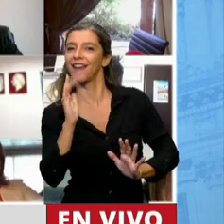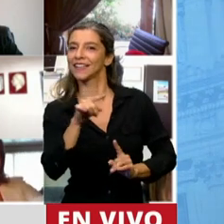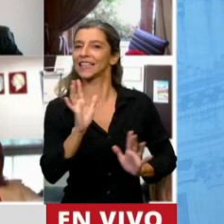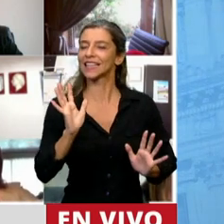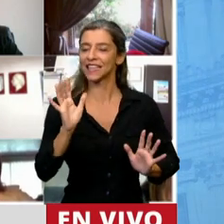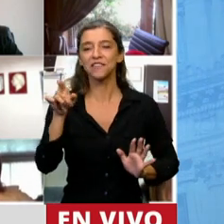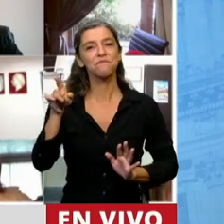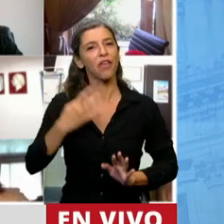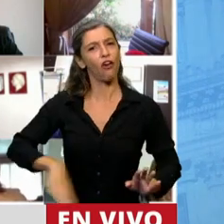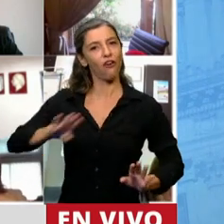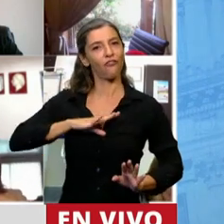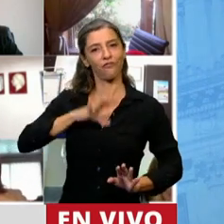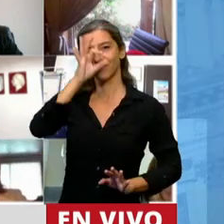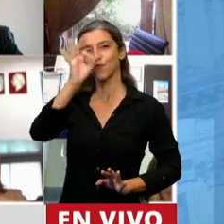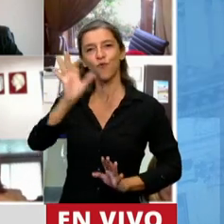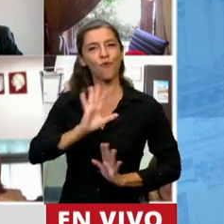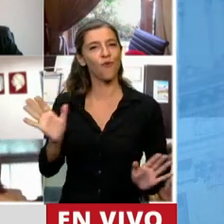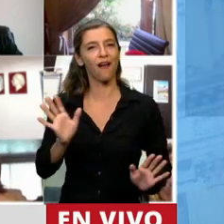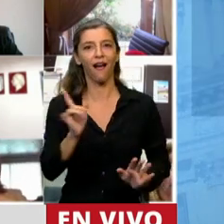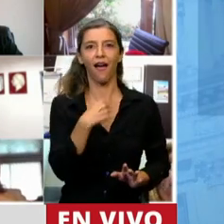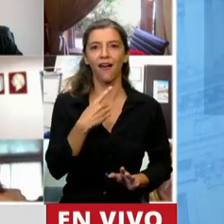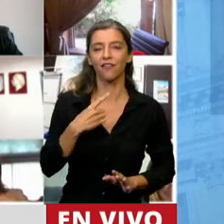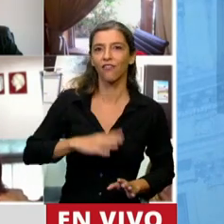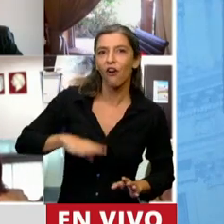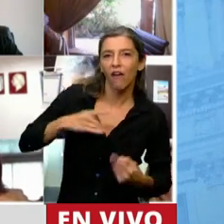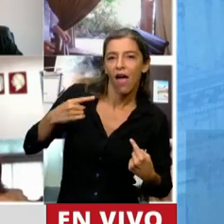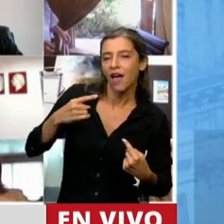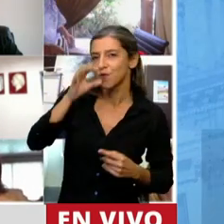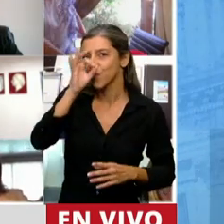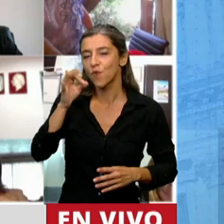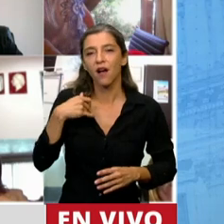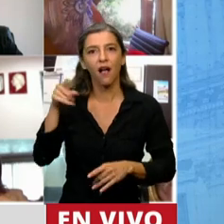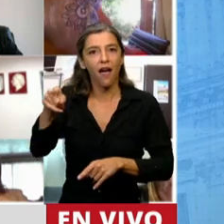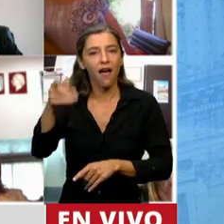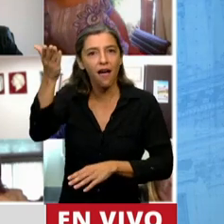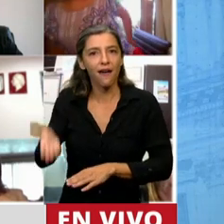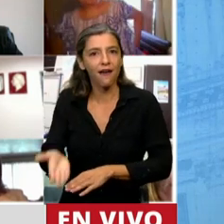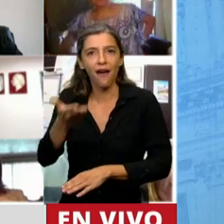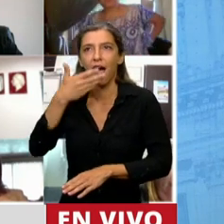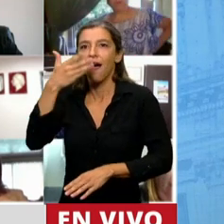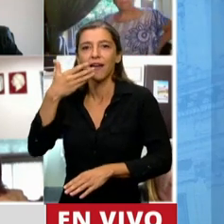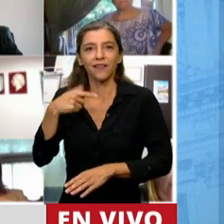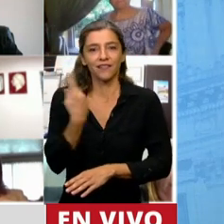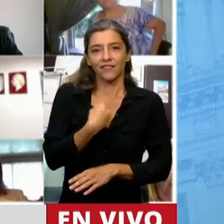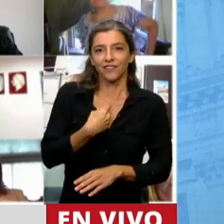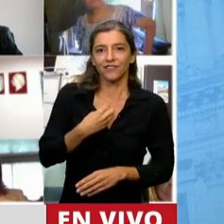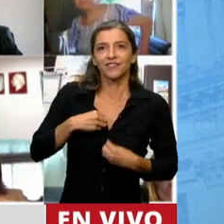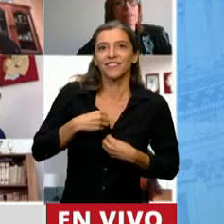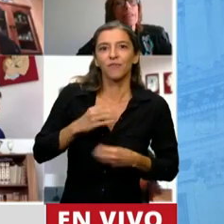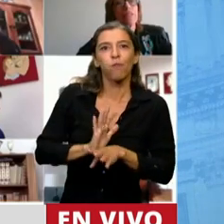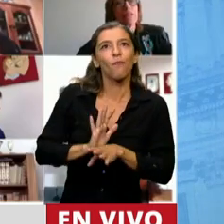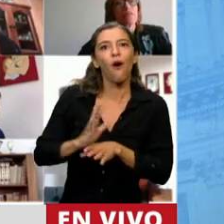Cuando Baglini hablaba, era como asistir a clase, aún entre quienes tenían diferencia con